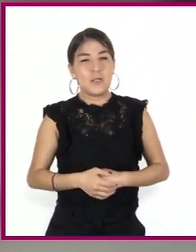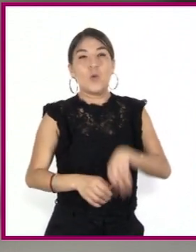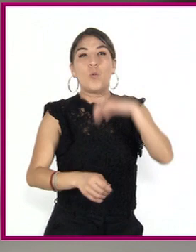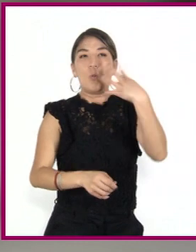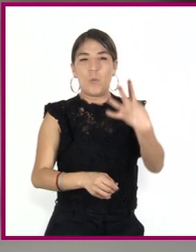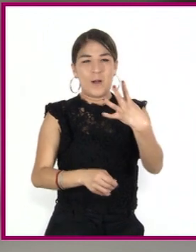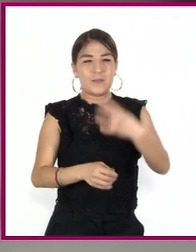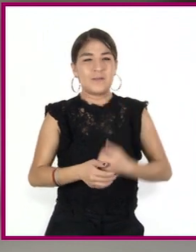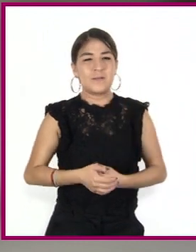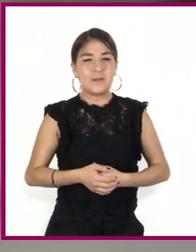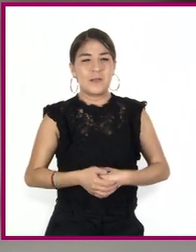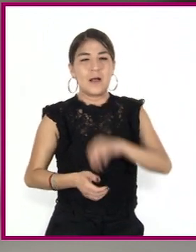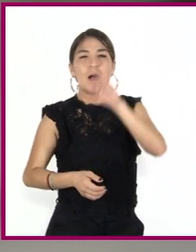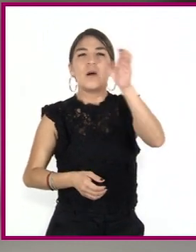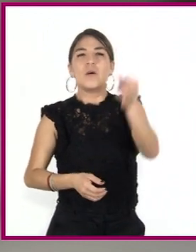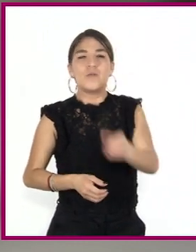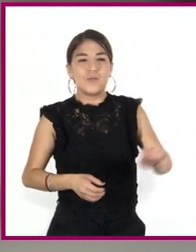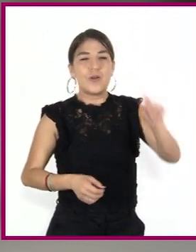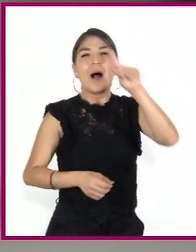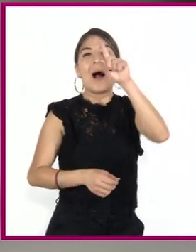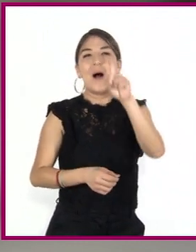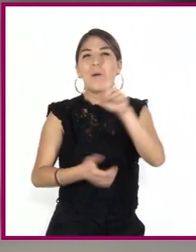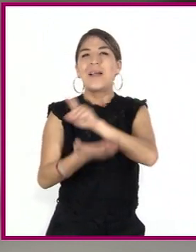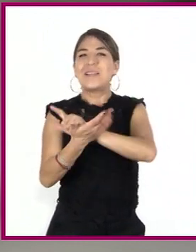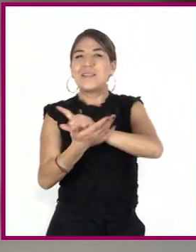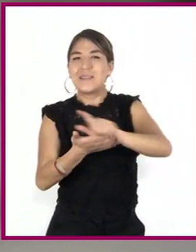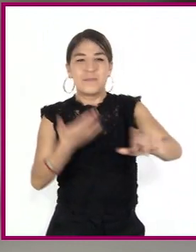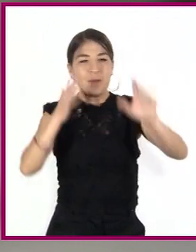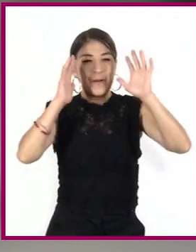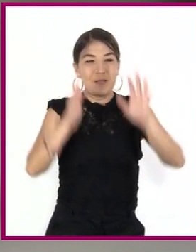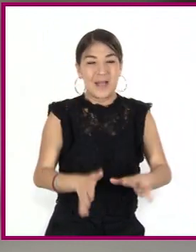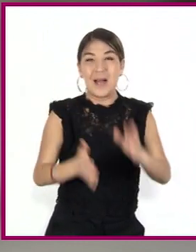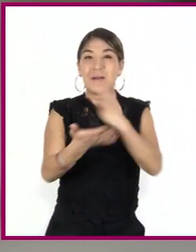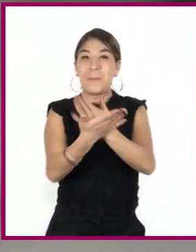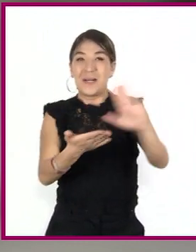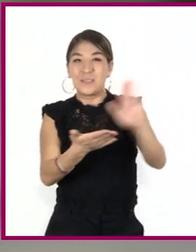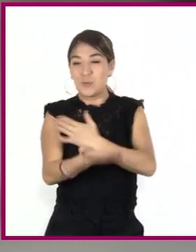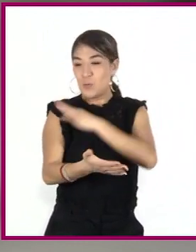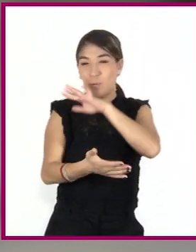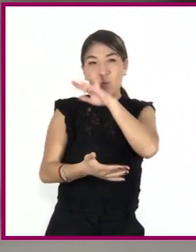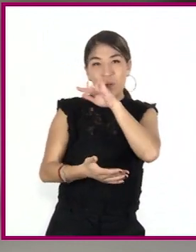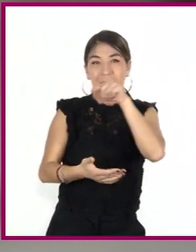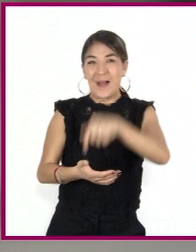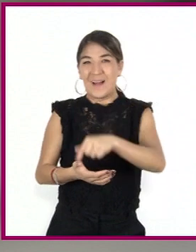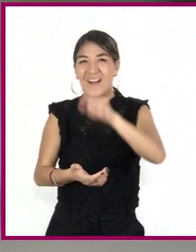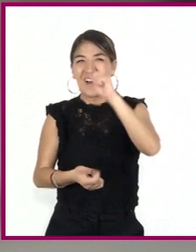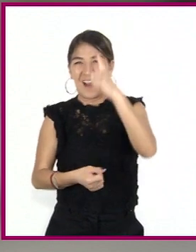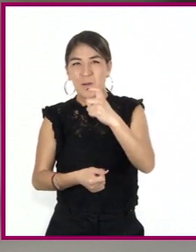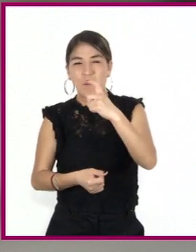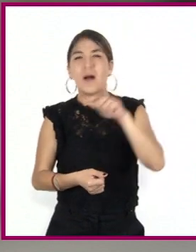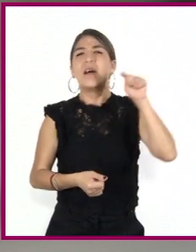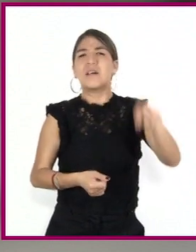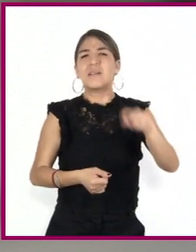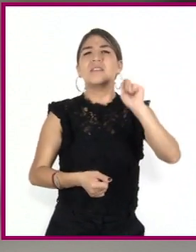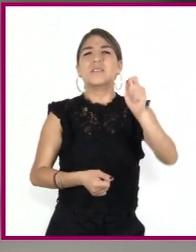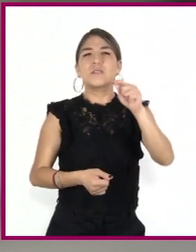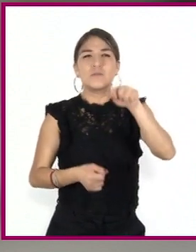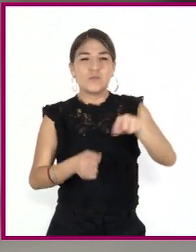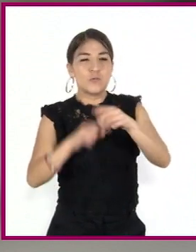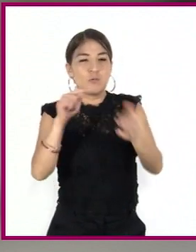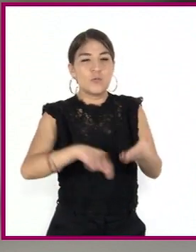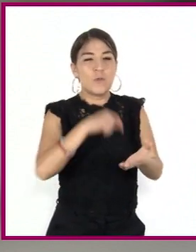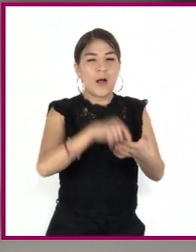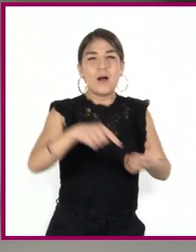4. Descarga de agua pluvial tratada. Una vez que se separaron los sólidos presentes en el agua, esta última se envía a un